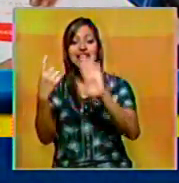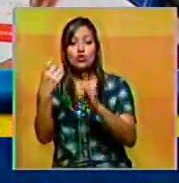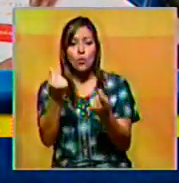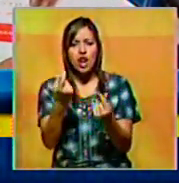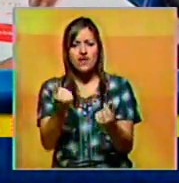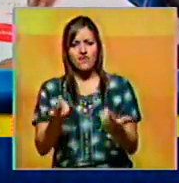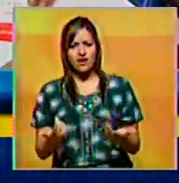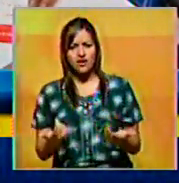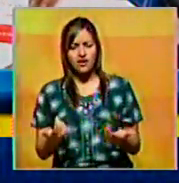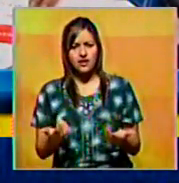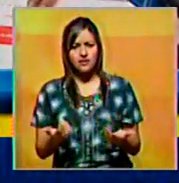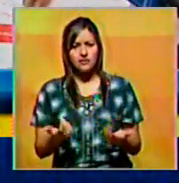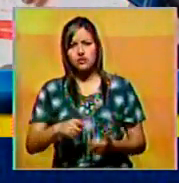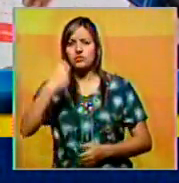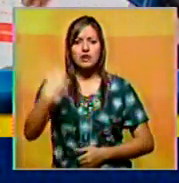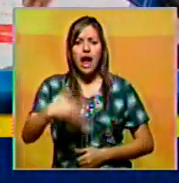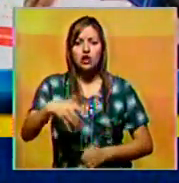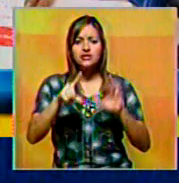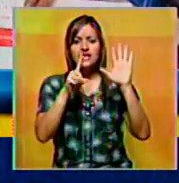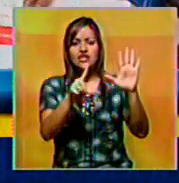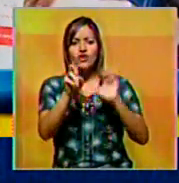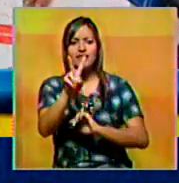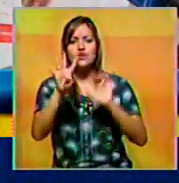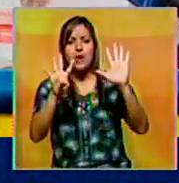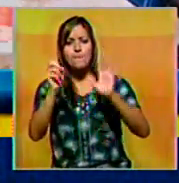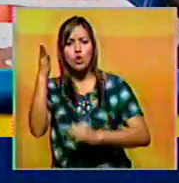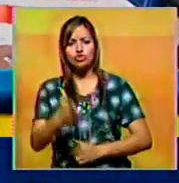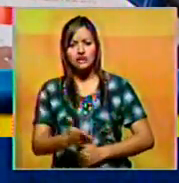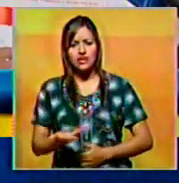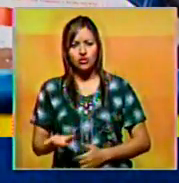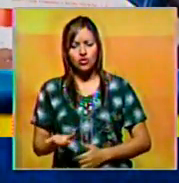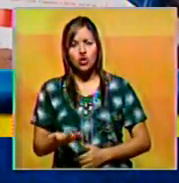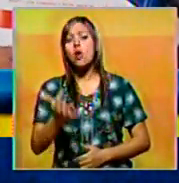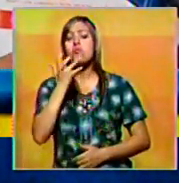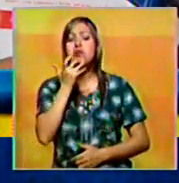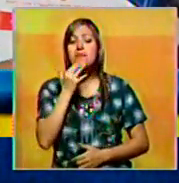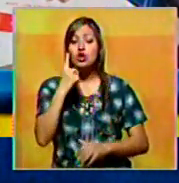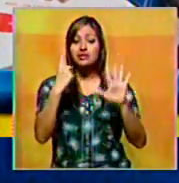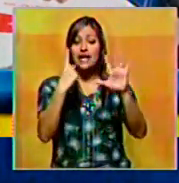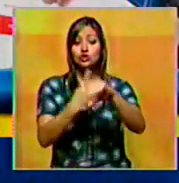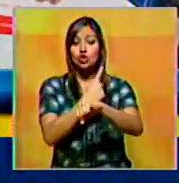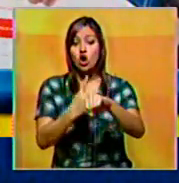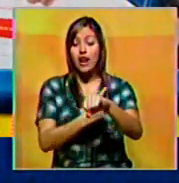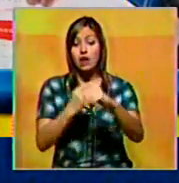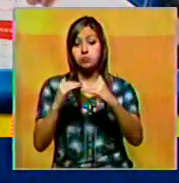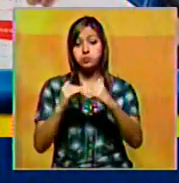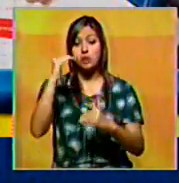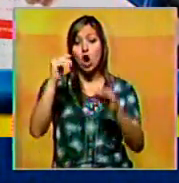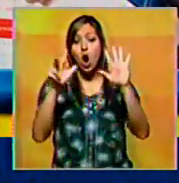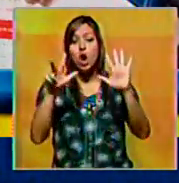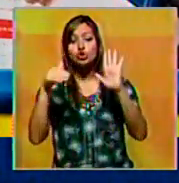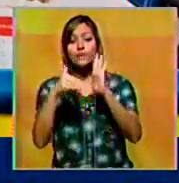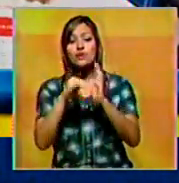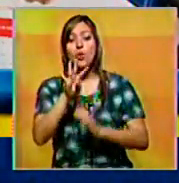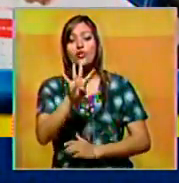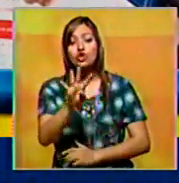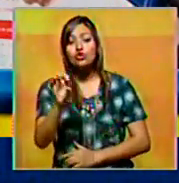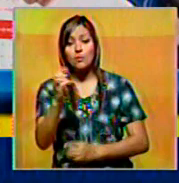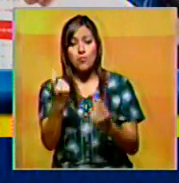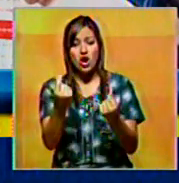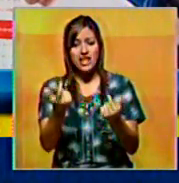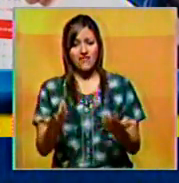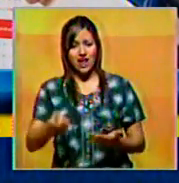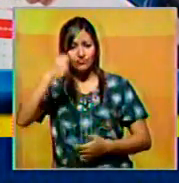bolívares con una especulación del 629%. Si lo llevamos a 6 horas, bueno, sube la tarifa 8.400